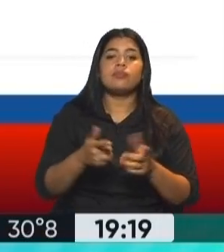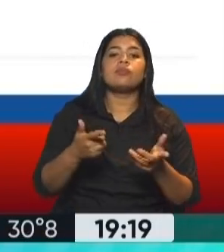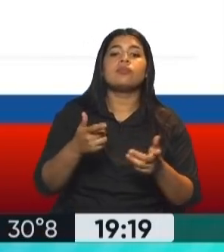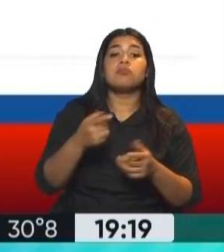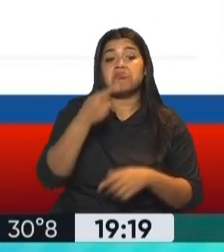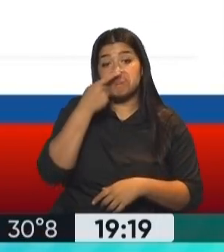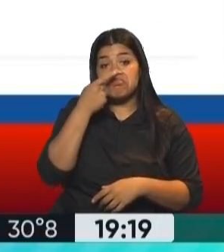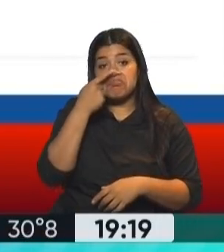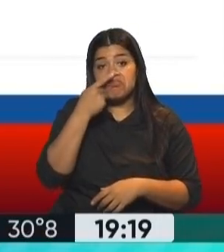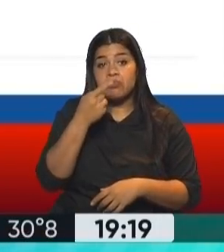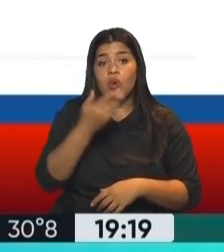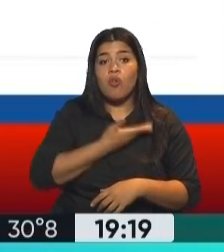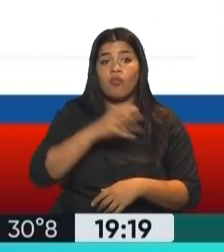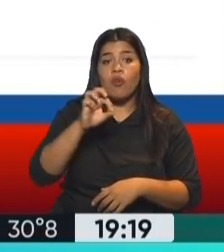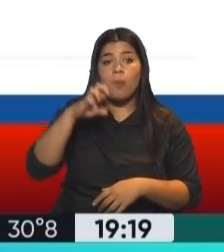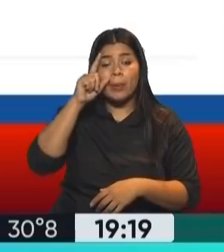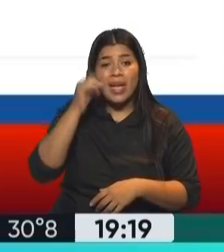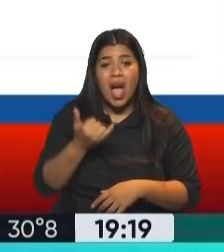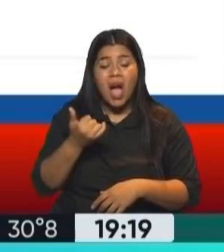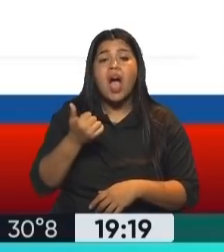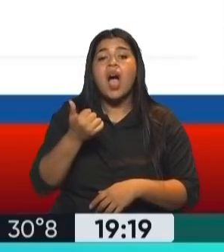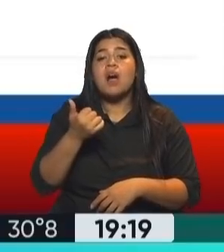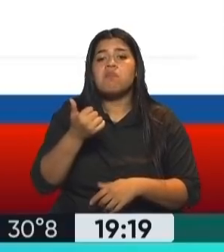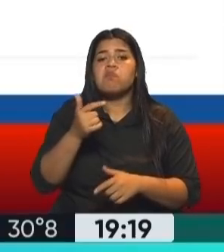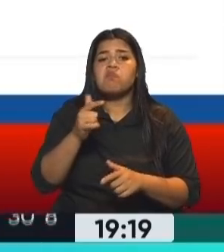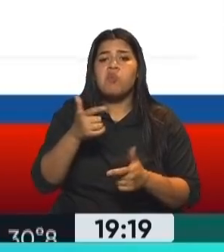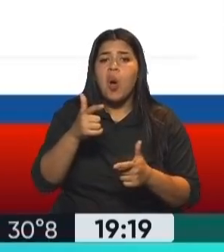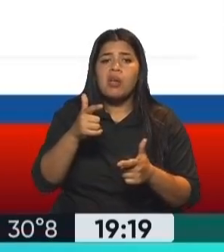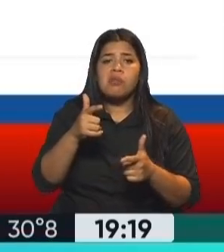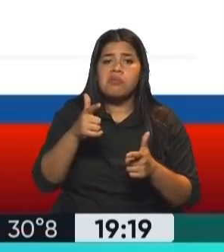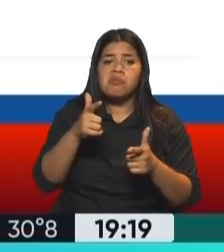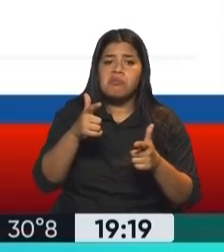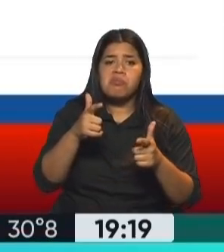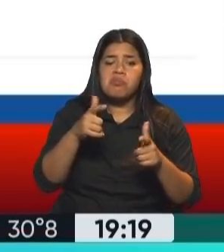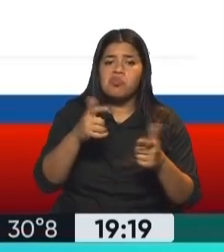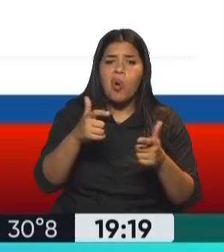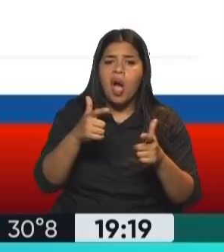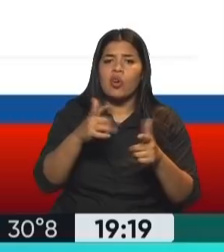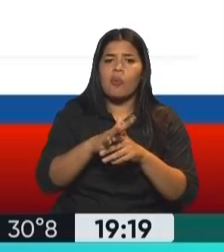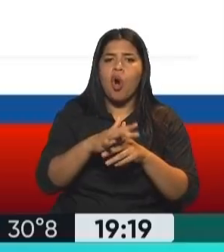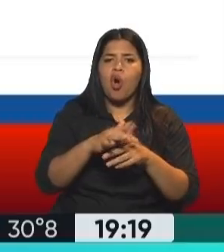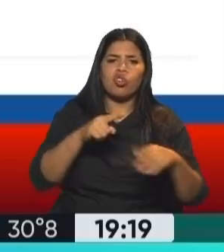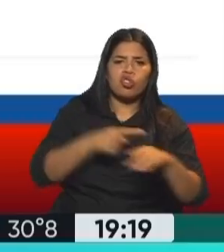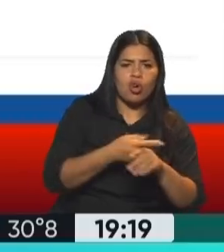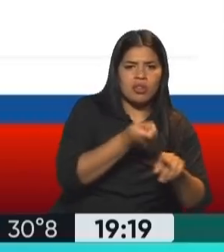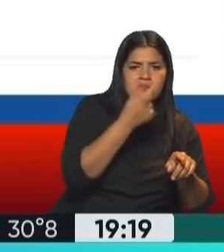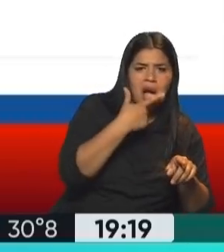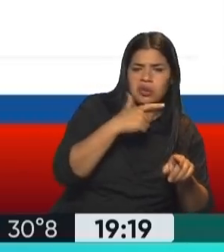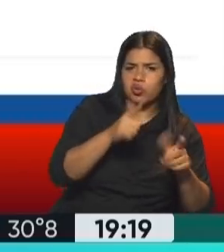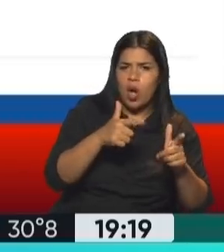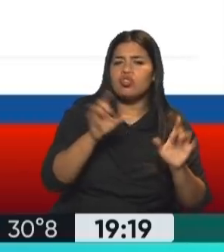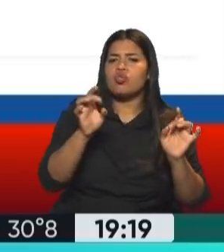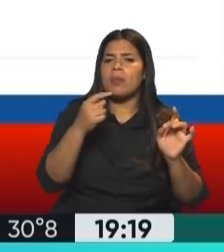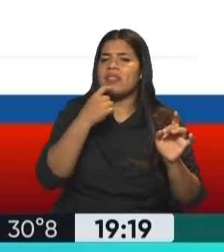FOPEA no manifestó un repudio, había un comunicado. En el comunicado no repudia lo que hizo Mauricio Macri, sino que apela a la solidaridad